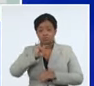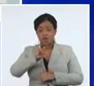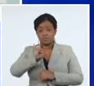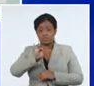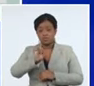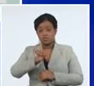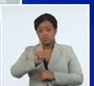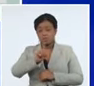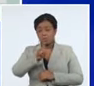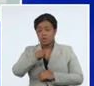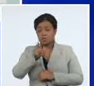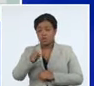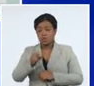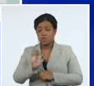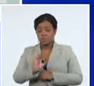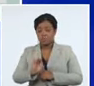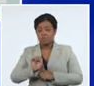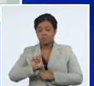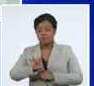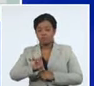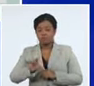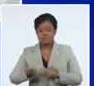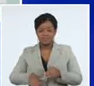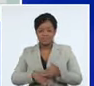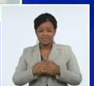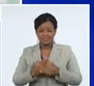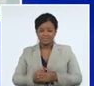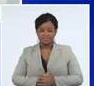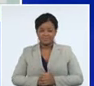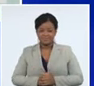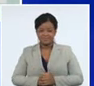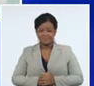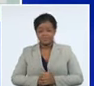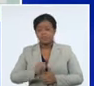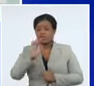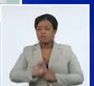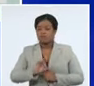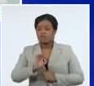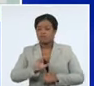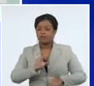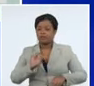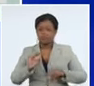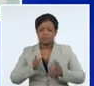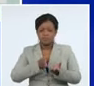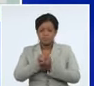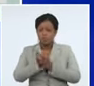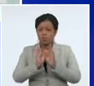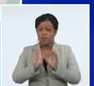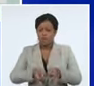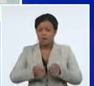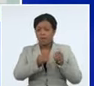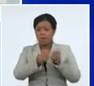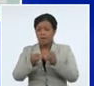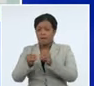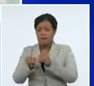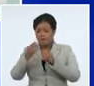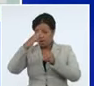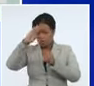diagnosticados en estos últimos 15 días. Por ciento que no cambia el de transmisión autóctona, el